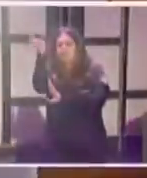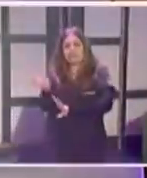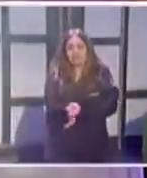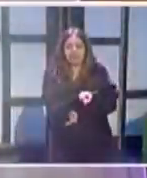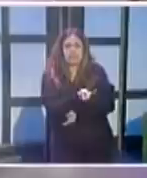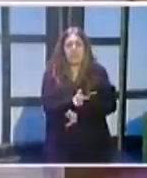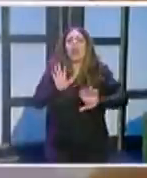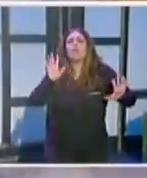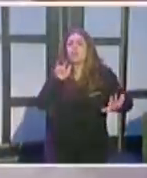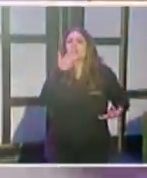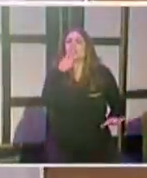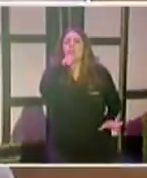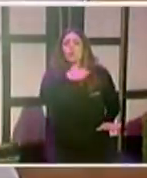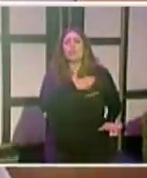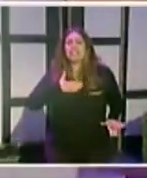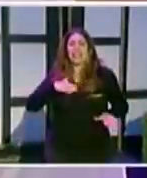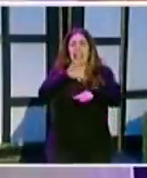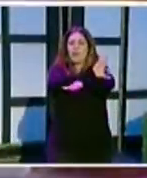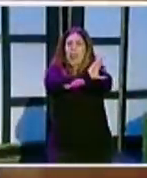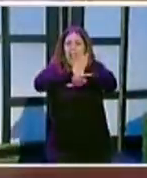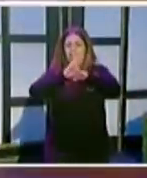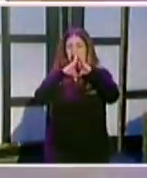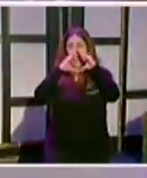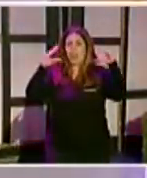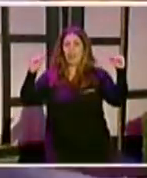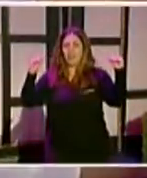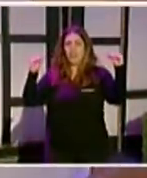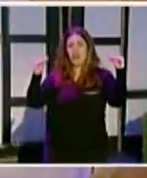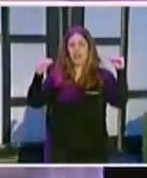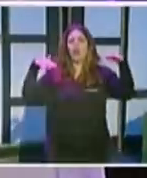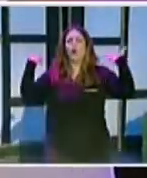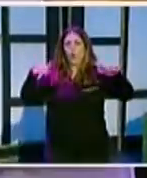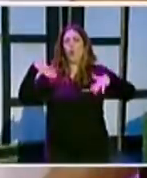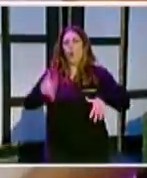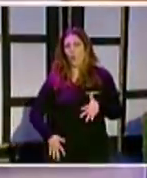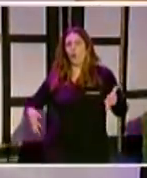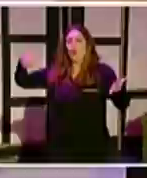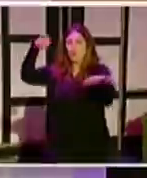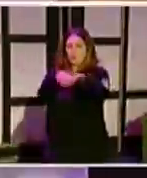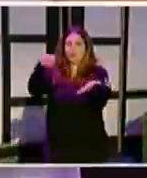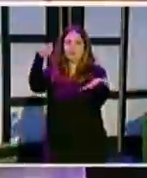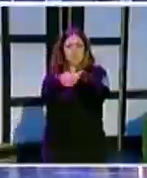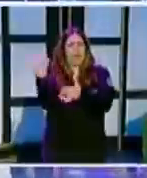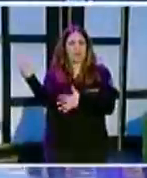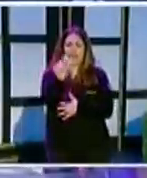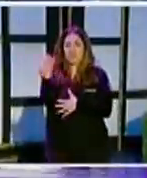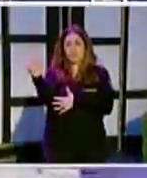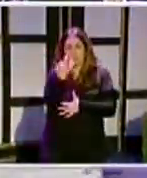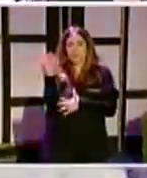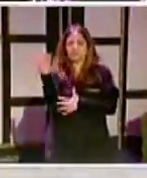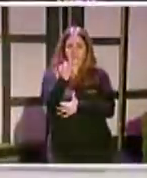Pero si tú quieres estudiar carrera, ah, te costará un pasto, te costará un pasto, un pasto.